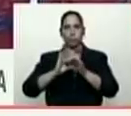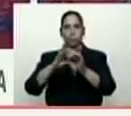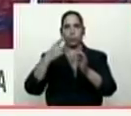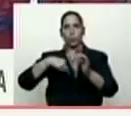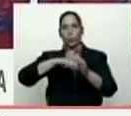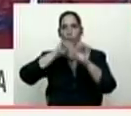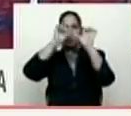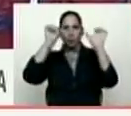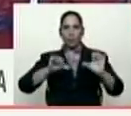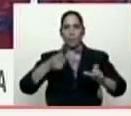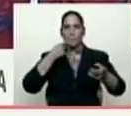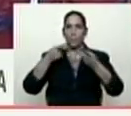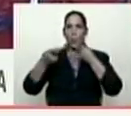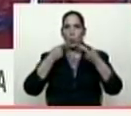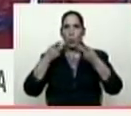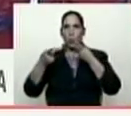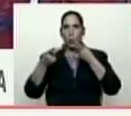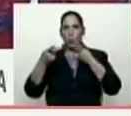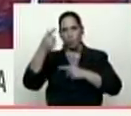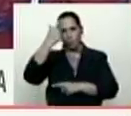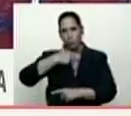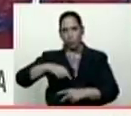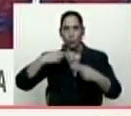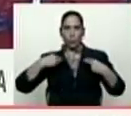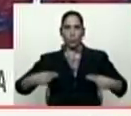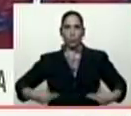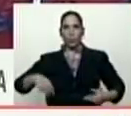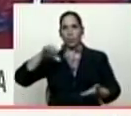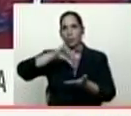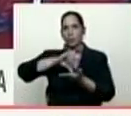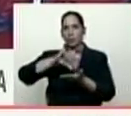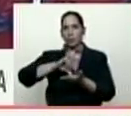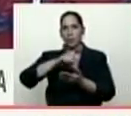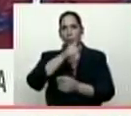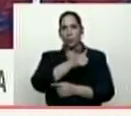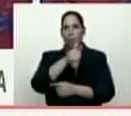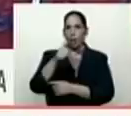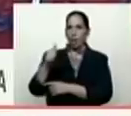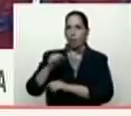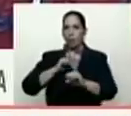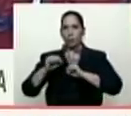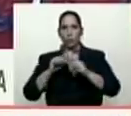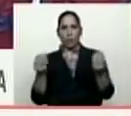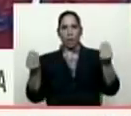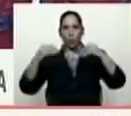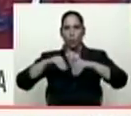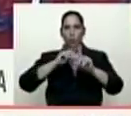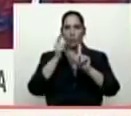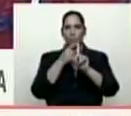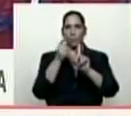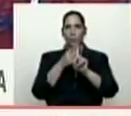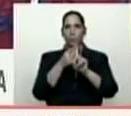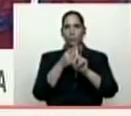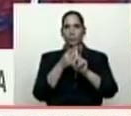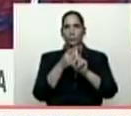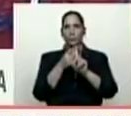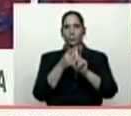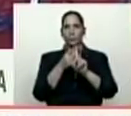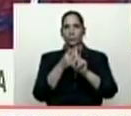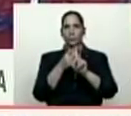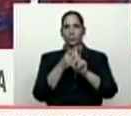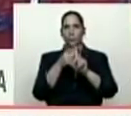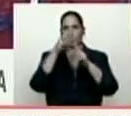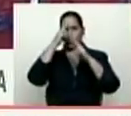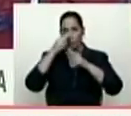sistema político con el ser humano como centro de cada una de nuestras acciones. Acuerda, primero, rendir honores